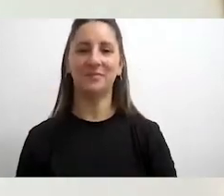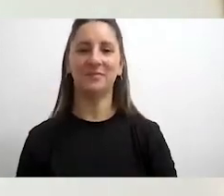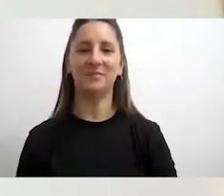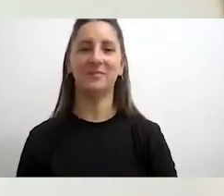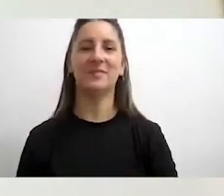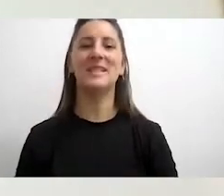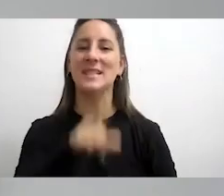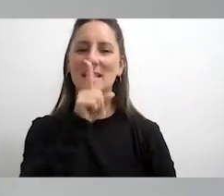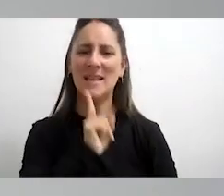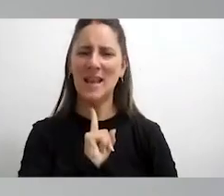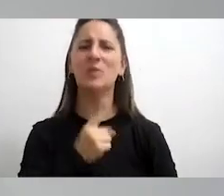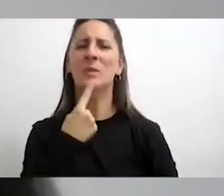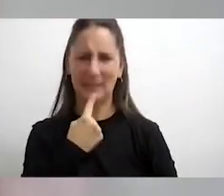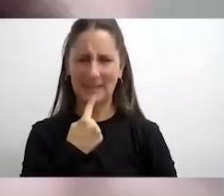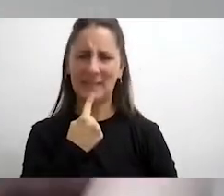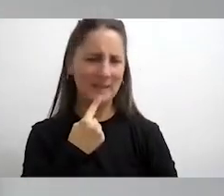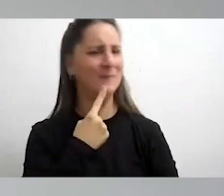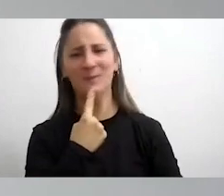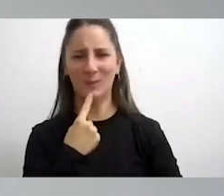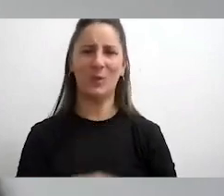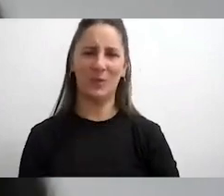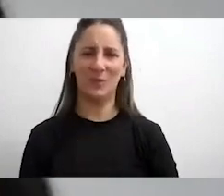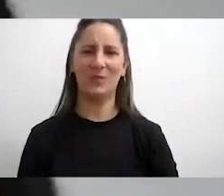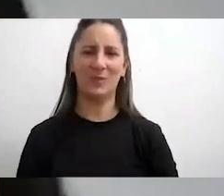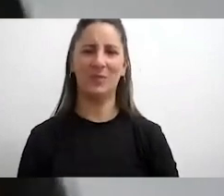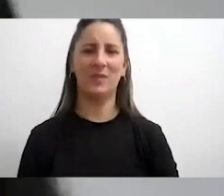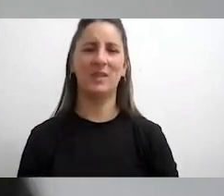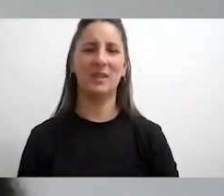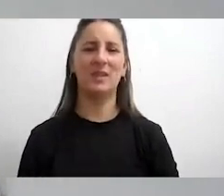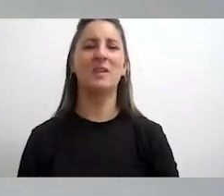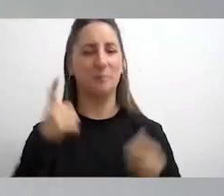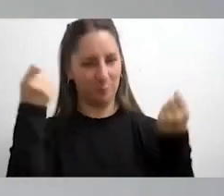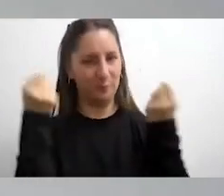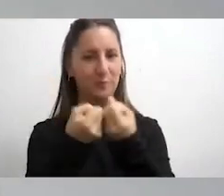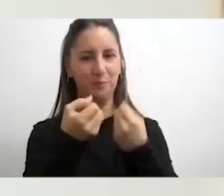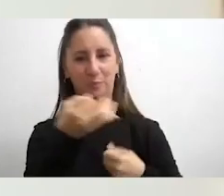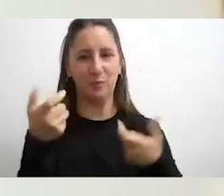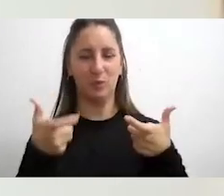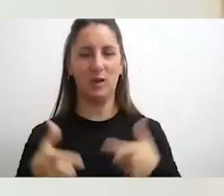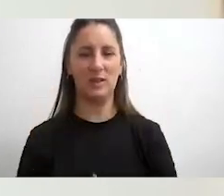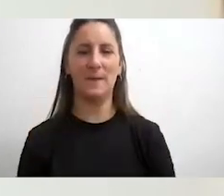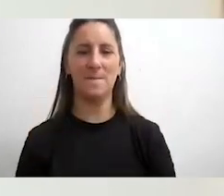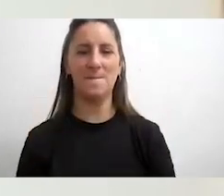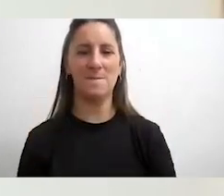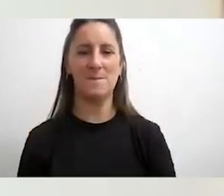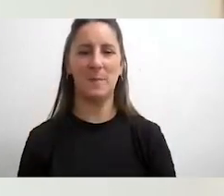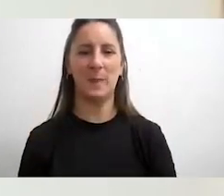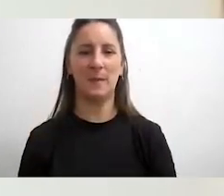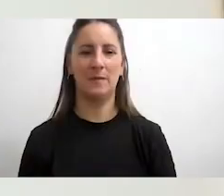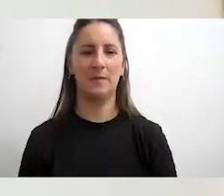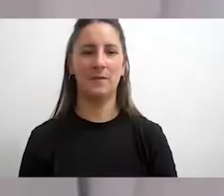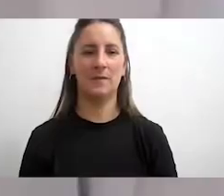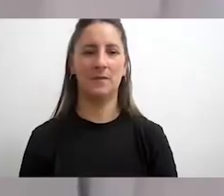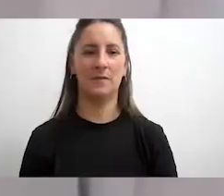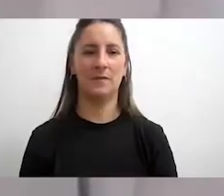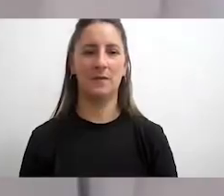silencio, pero hace. Así que bueno, genial que coincidan, por suerte, No, con lo que no. están. O sea, acá estamos, Disculpas.